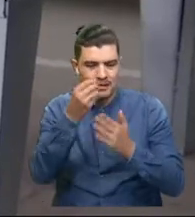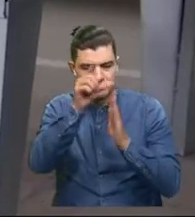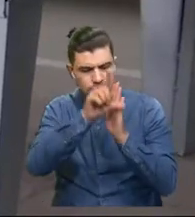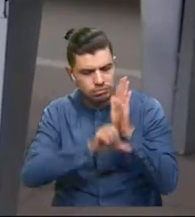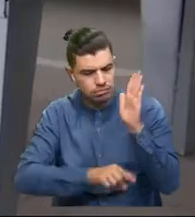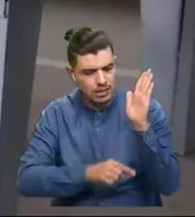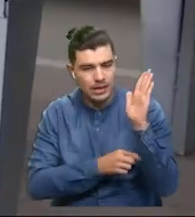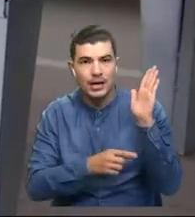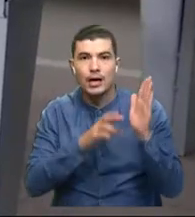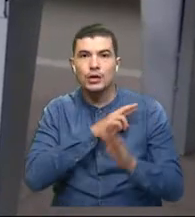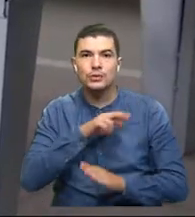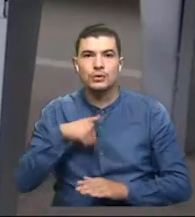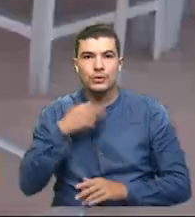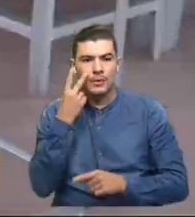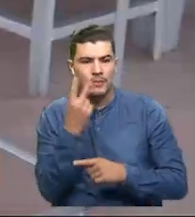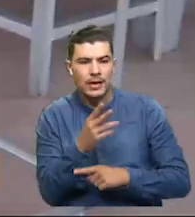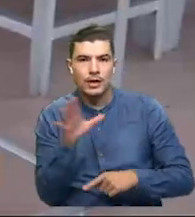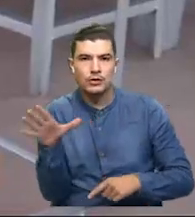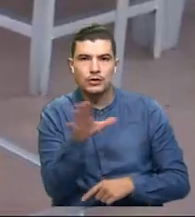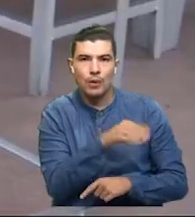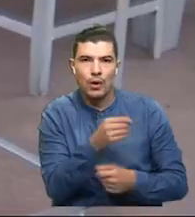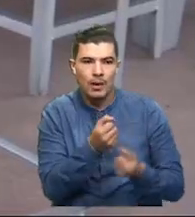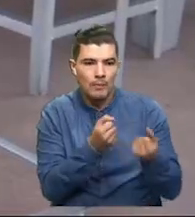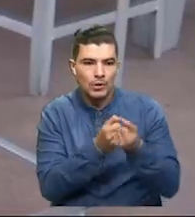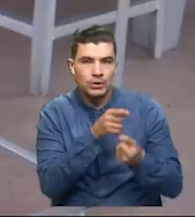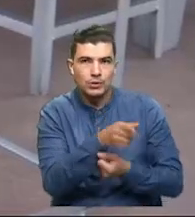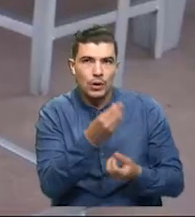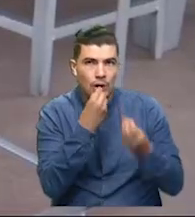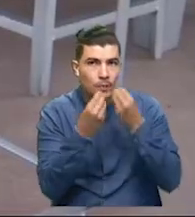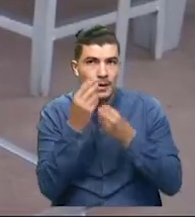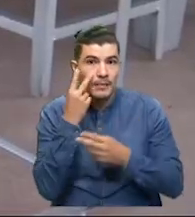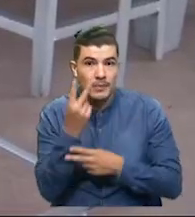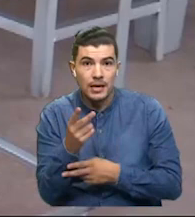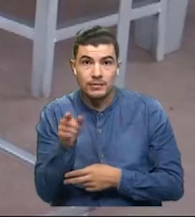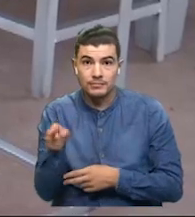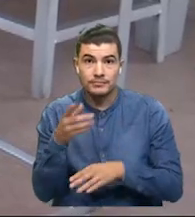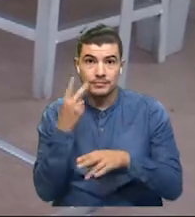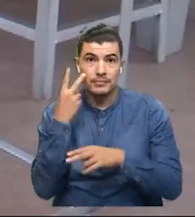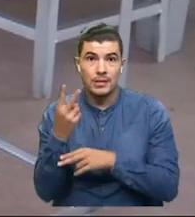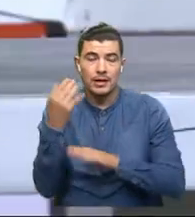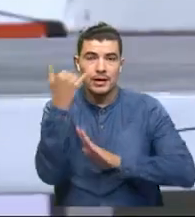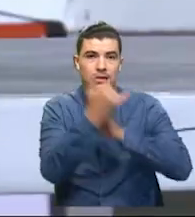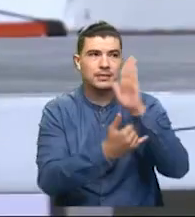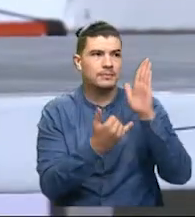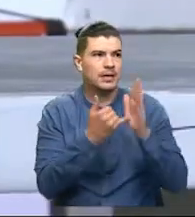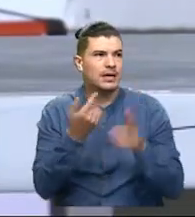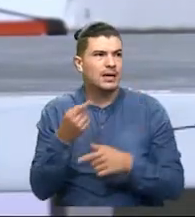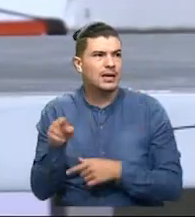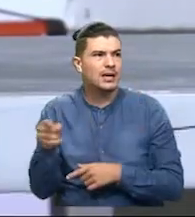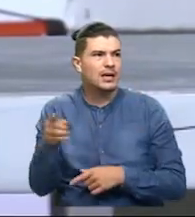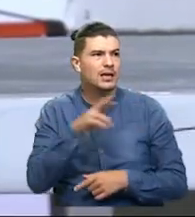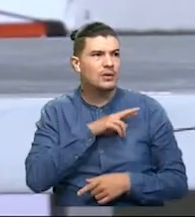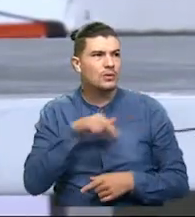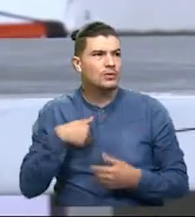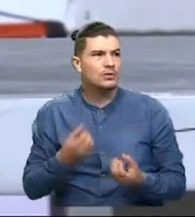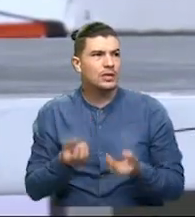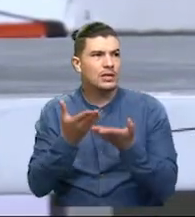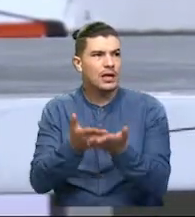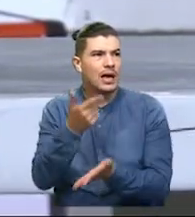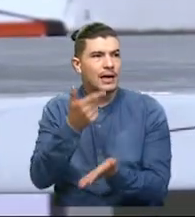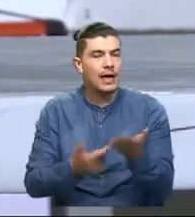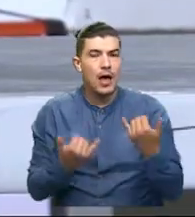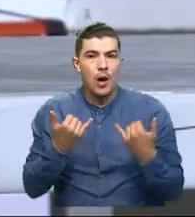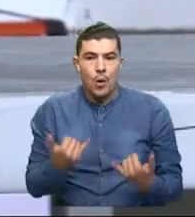estamos es fortaleciendo todo el sector gastronómico para que todos aquellos, miren, ustedes acaban de ver las imágenes de qué les vamos a entregar aquí nosotros